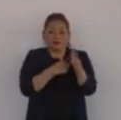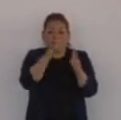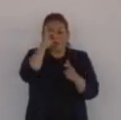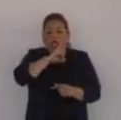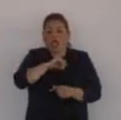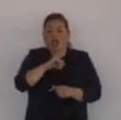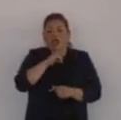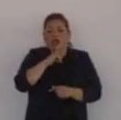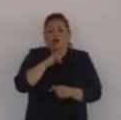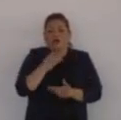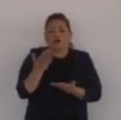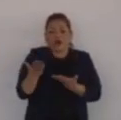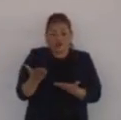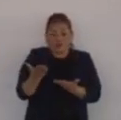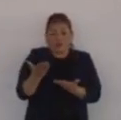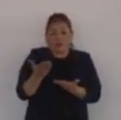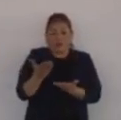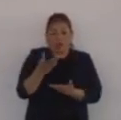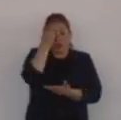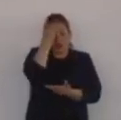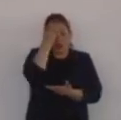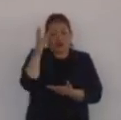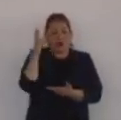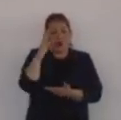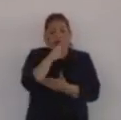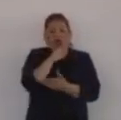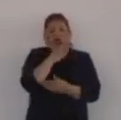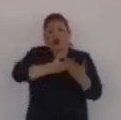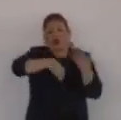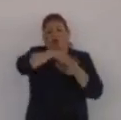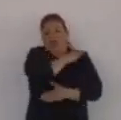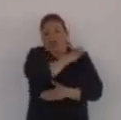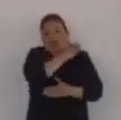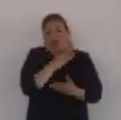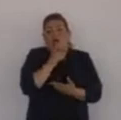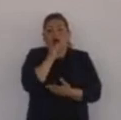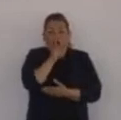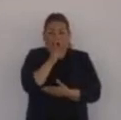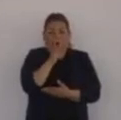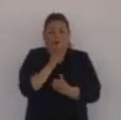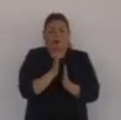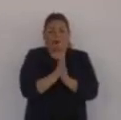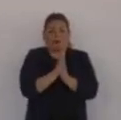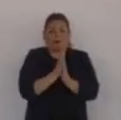de gobierno de la Ciudad de México, Claudia Sheinbaum Pardo, nos dirija unas palabras.